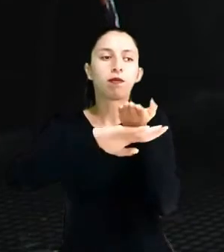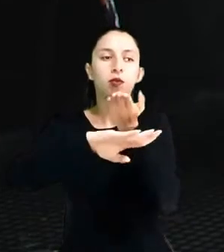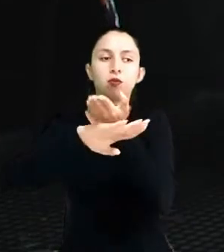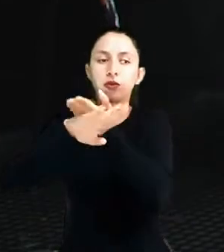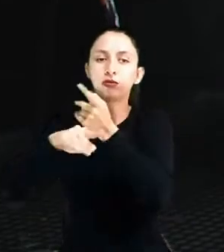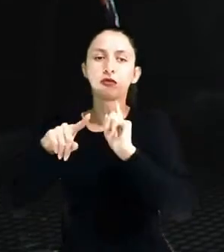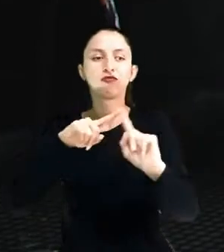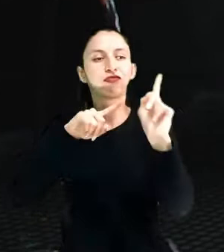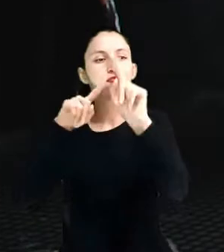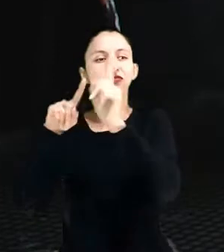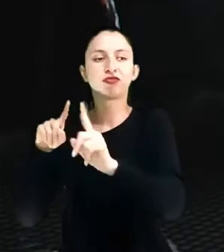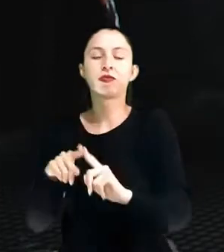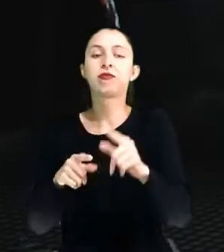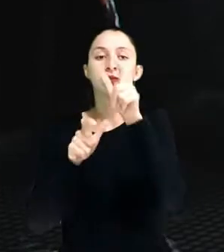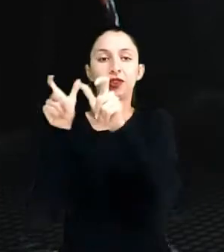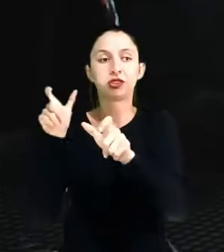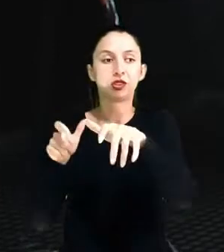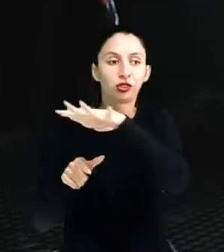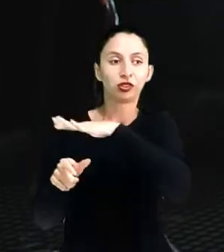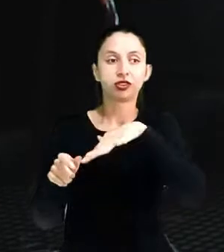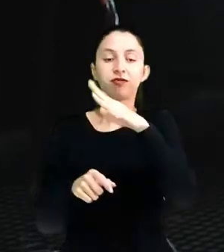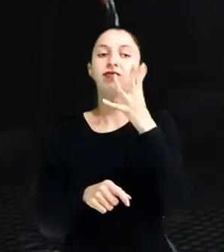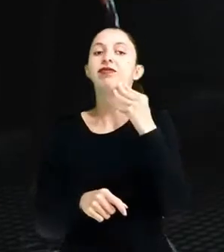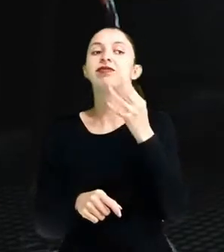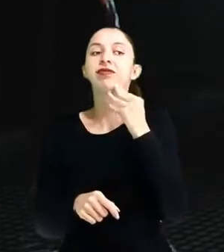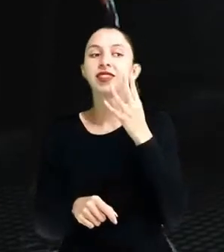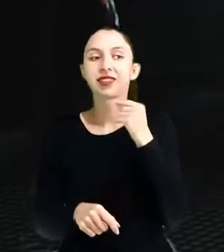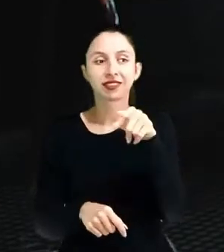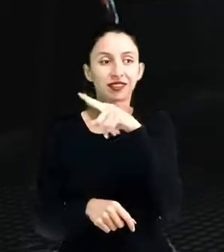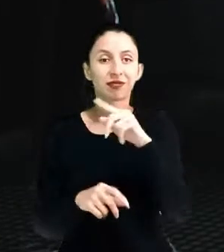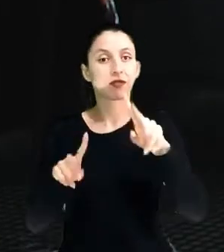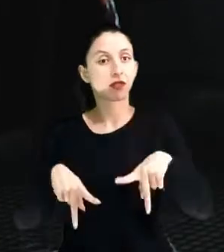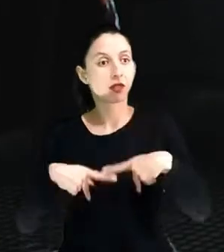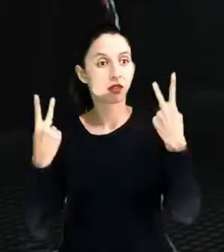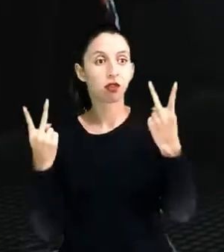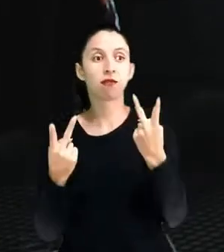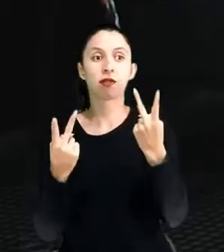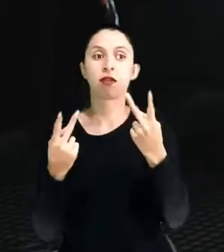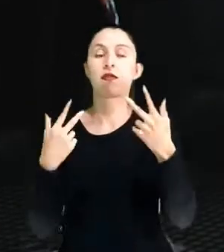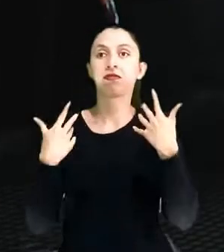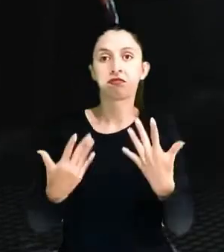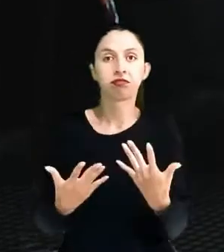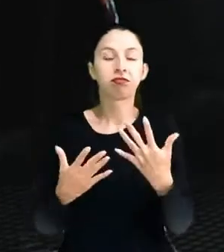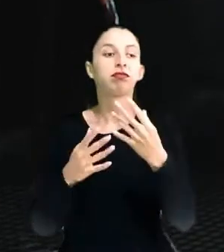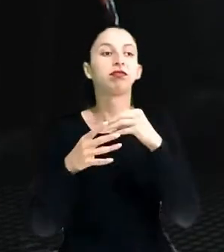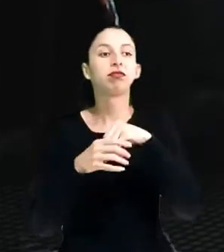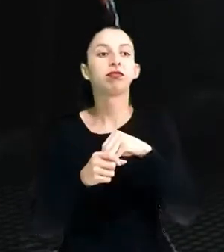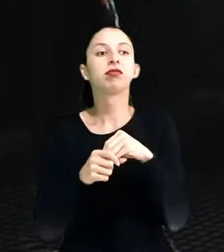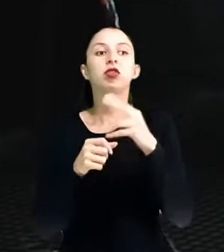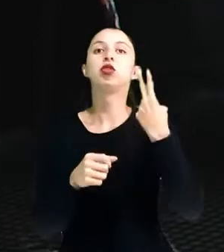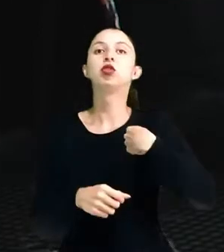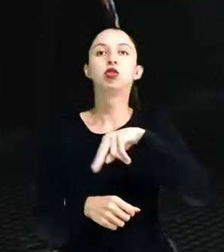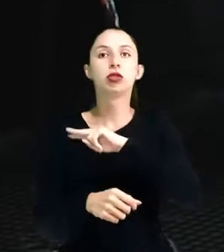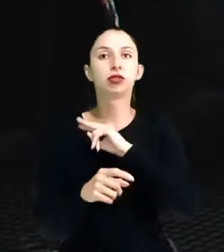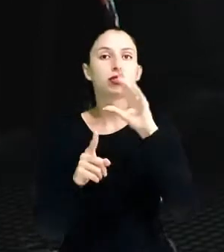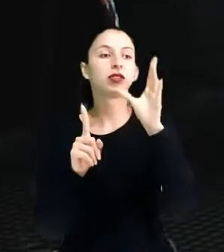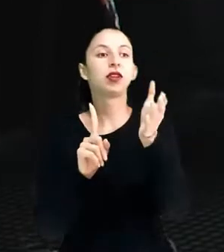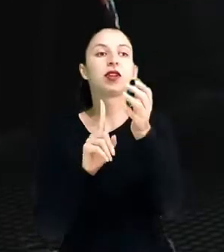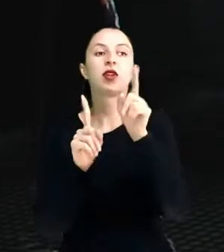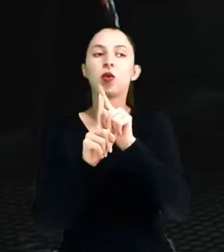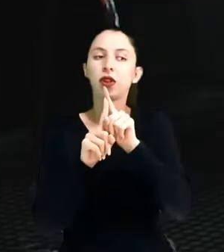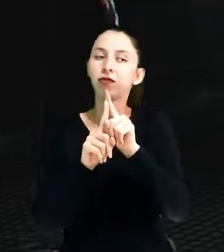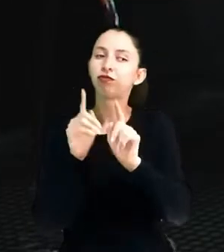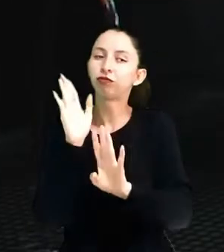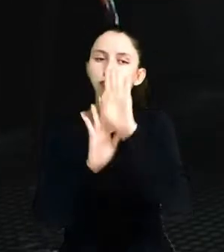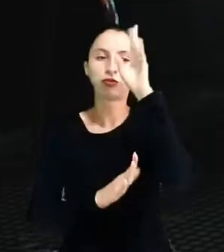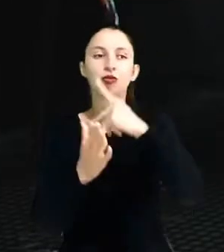de varias personas, una experiencia, digamos así, una experiencia de vida donde